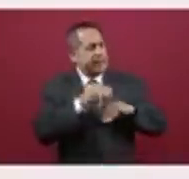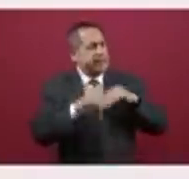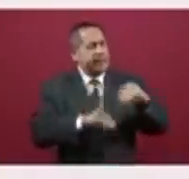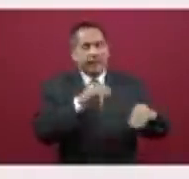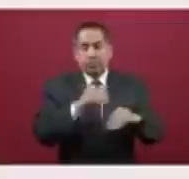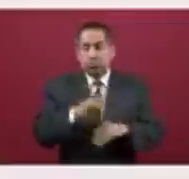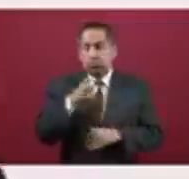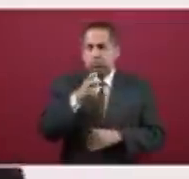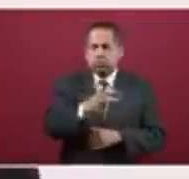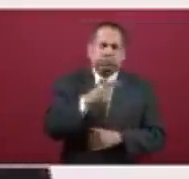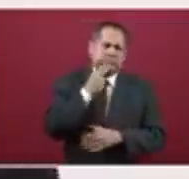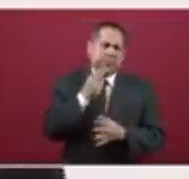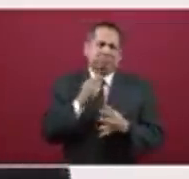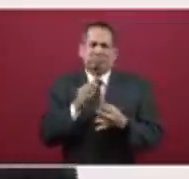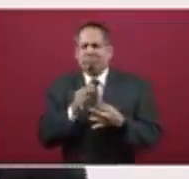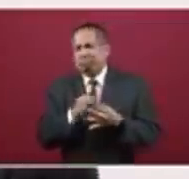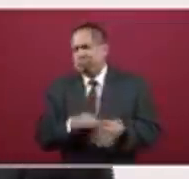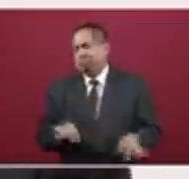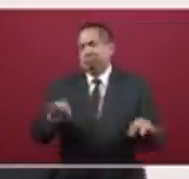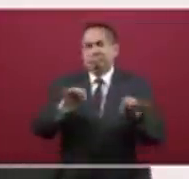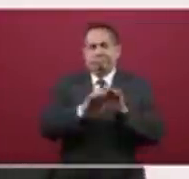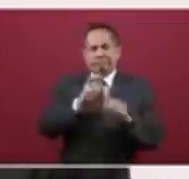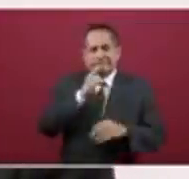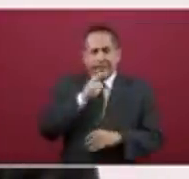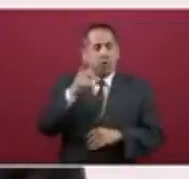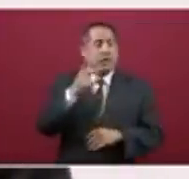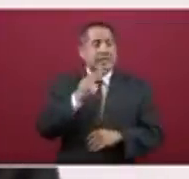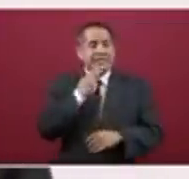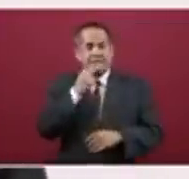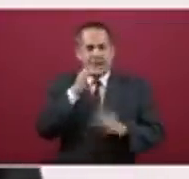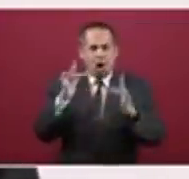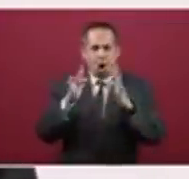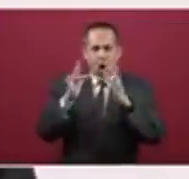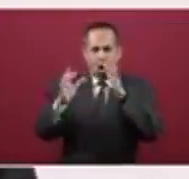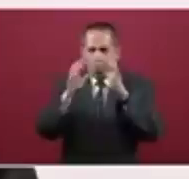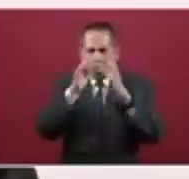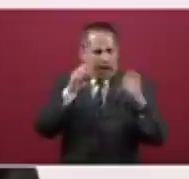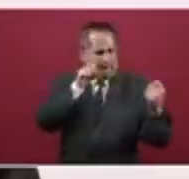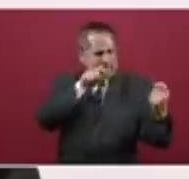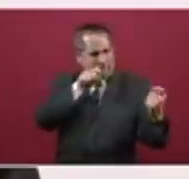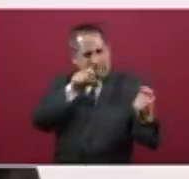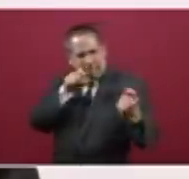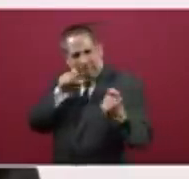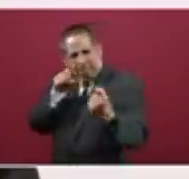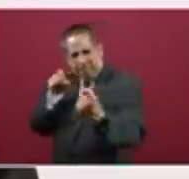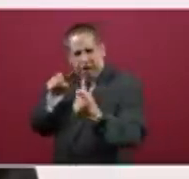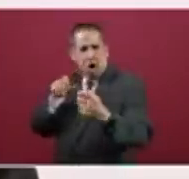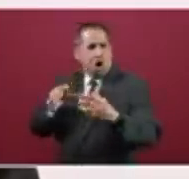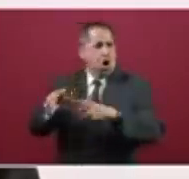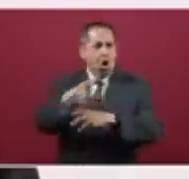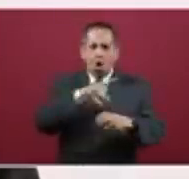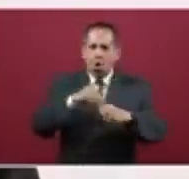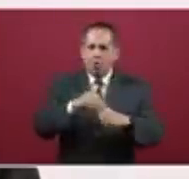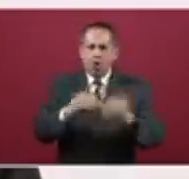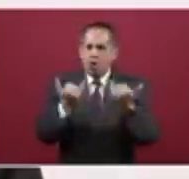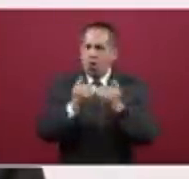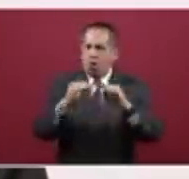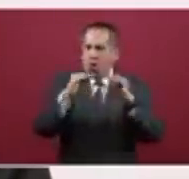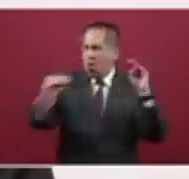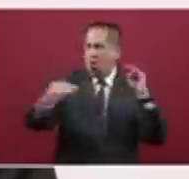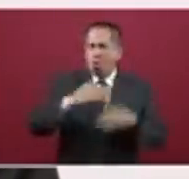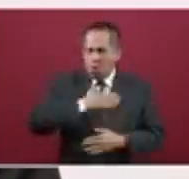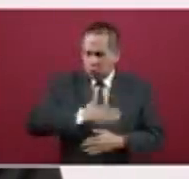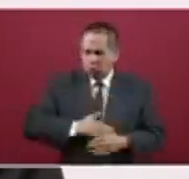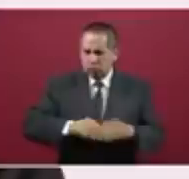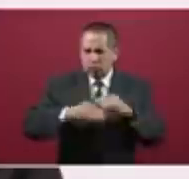mayor importancia para la comunicación y el desarrollo equitativo del méxico